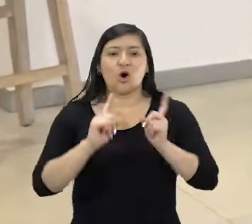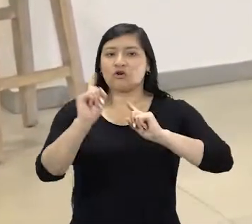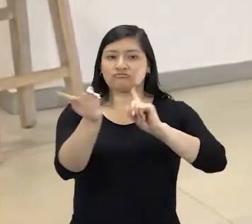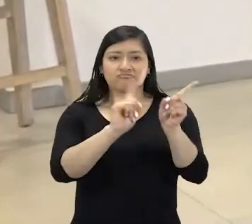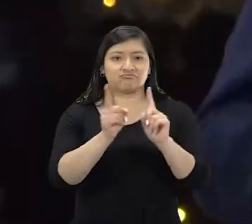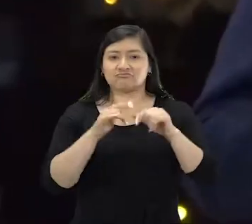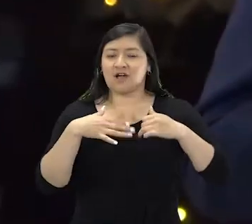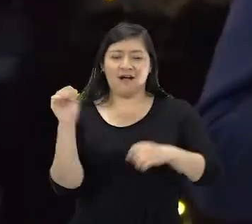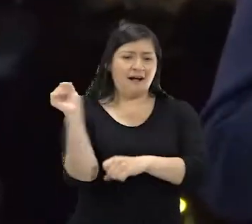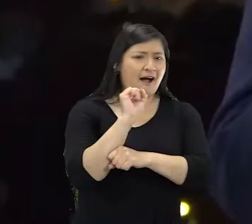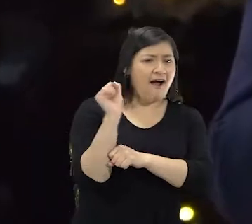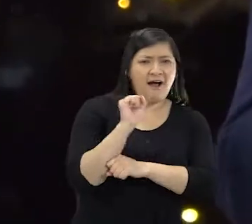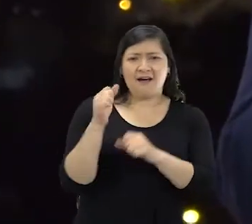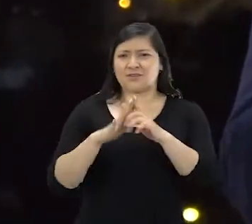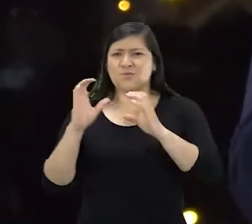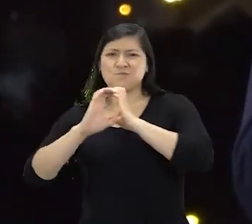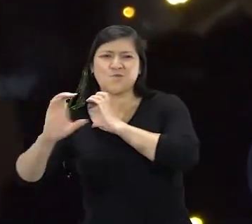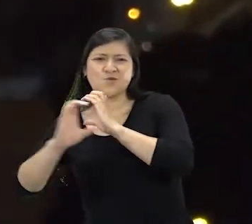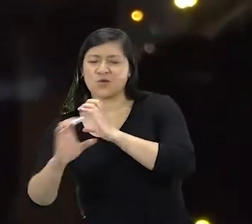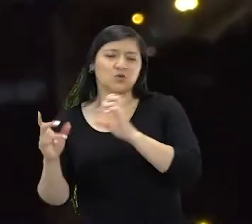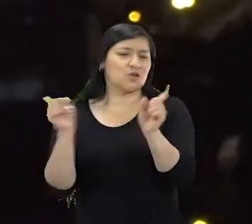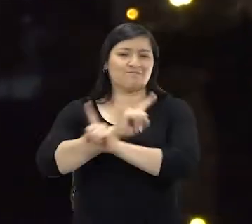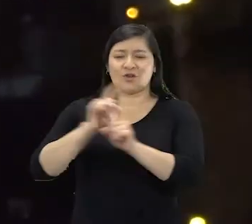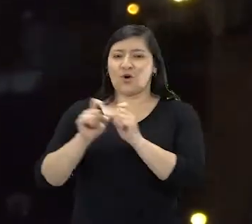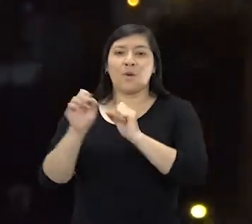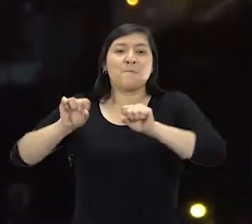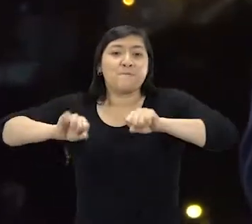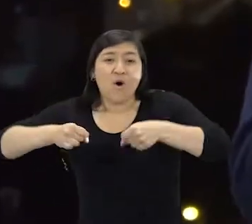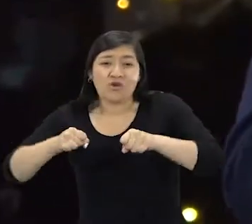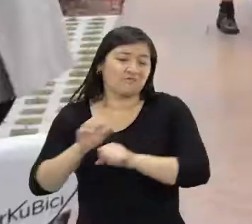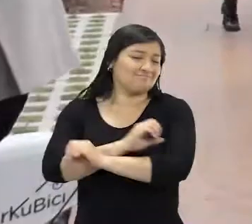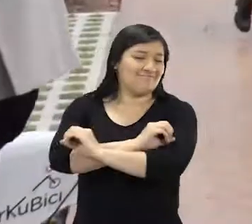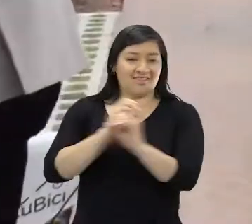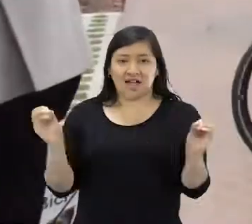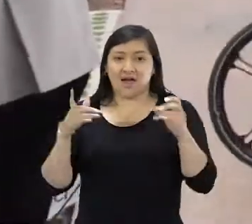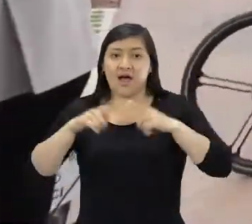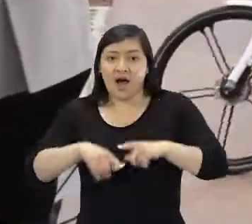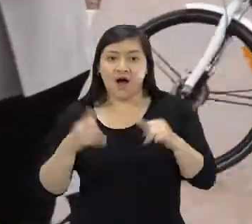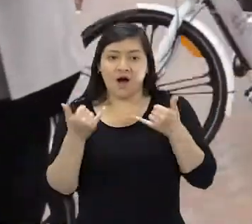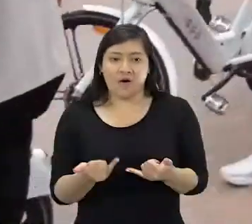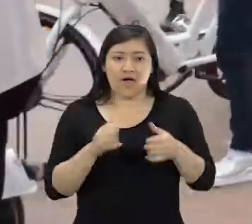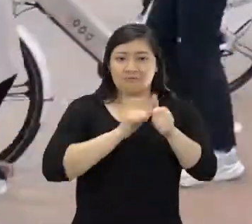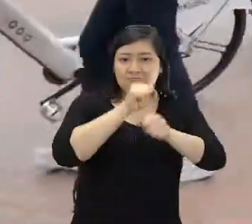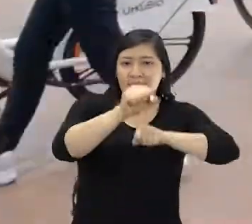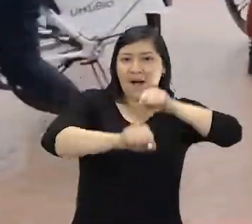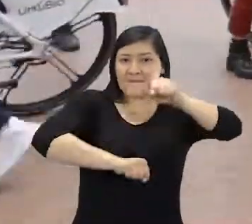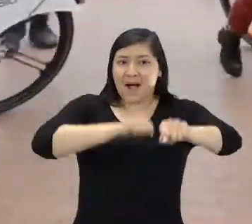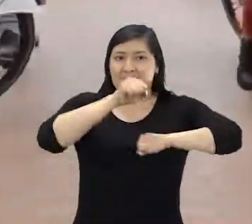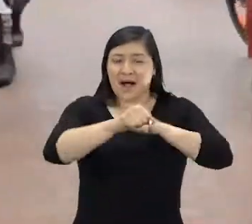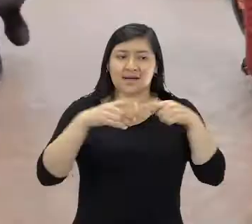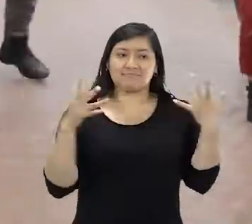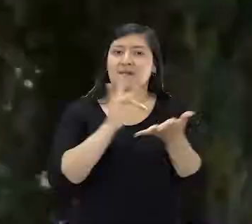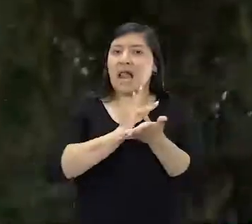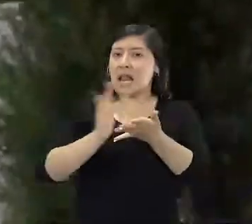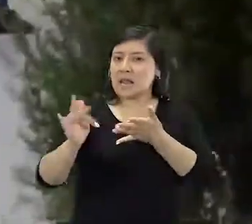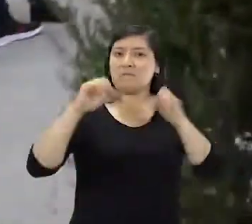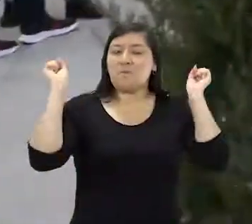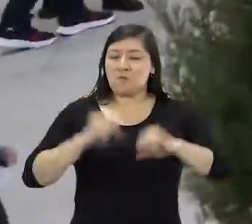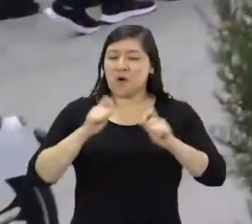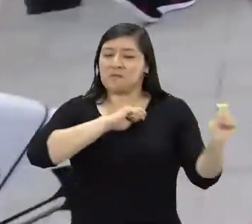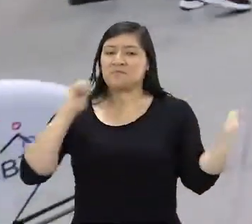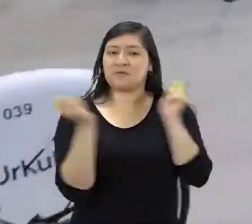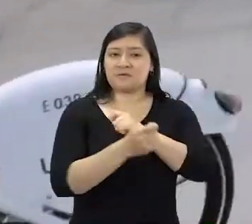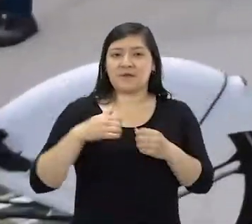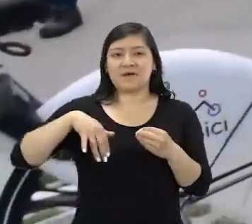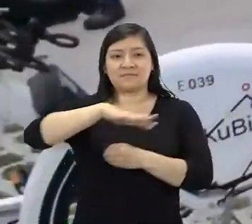los combustibles que normalmente se utilizan en motos, en carros, a pasar a utilizar la bicicleta como un medio limpio